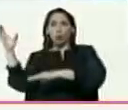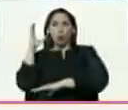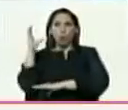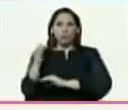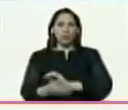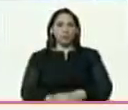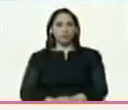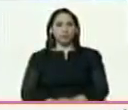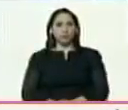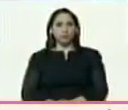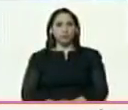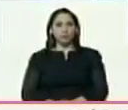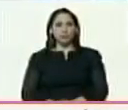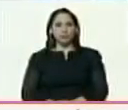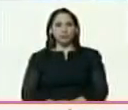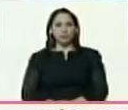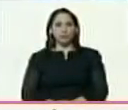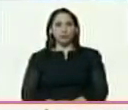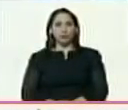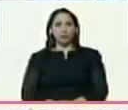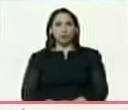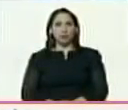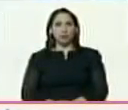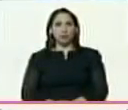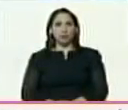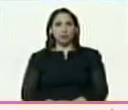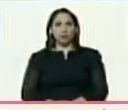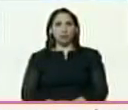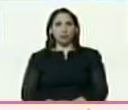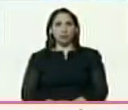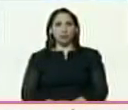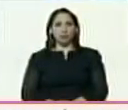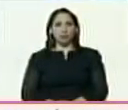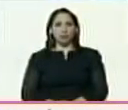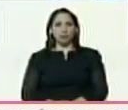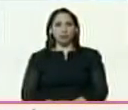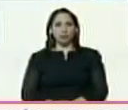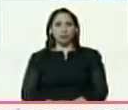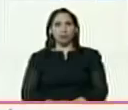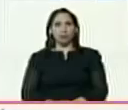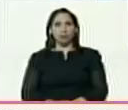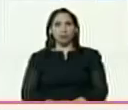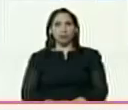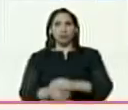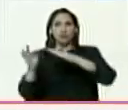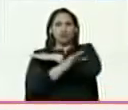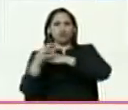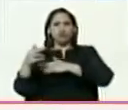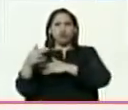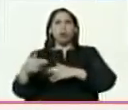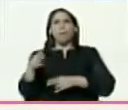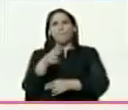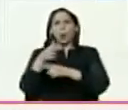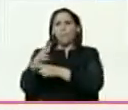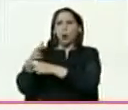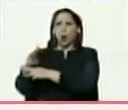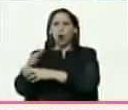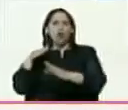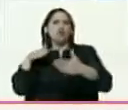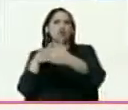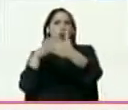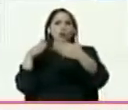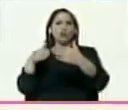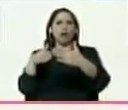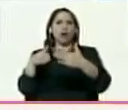aquí se puede leer unas fotos con narcos en la frontera disparan las acusaciones contra agua y dos y